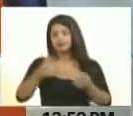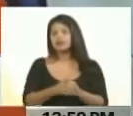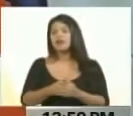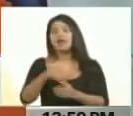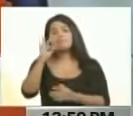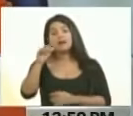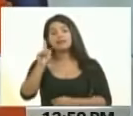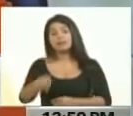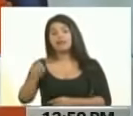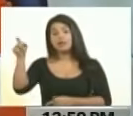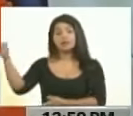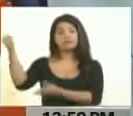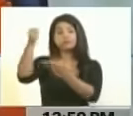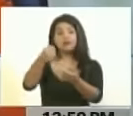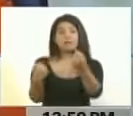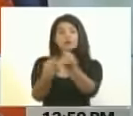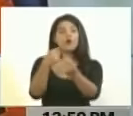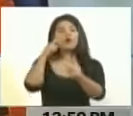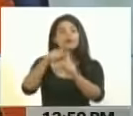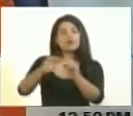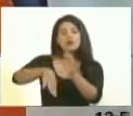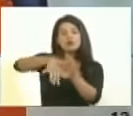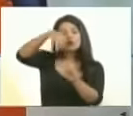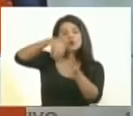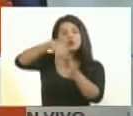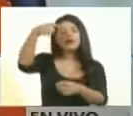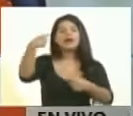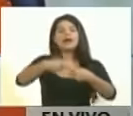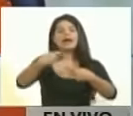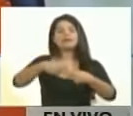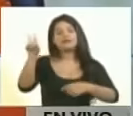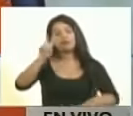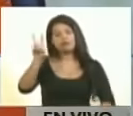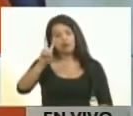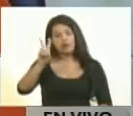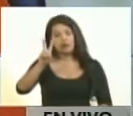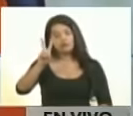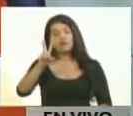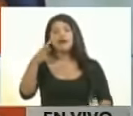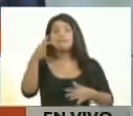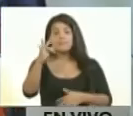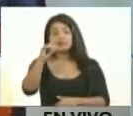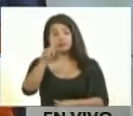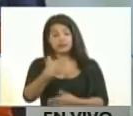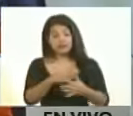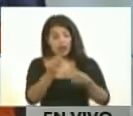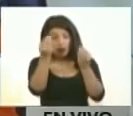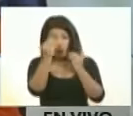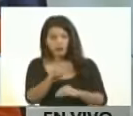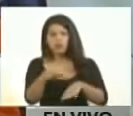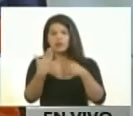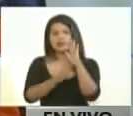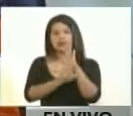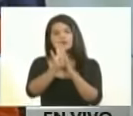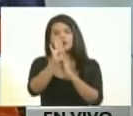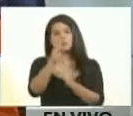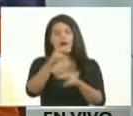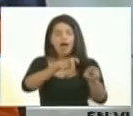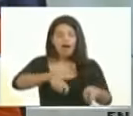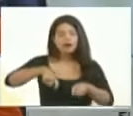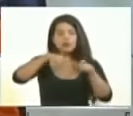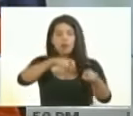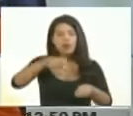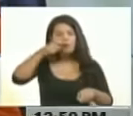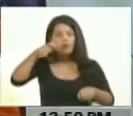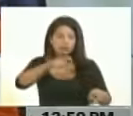de Venezuela. Y acordamos igualmente el desarrollo agrícola. Rusia